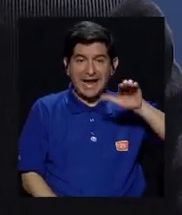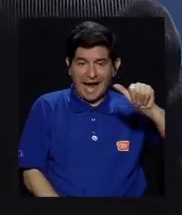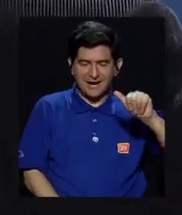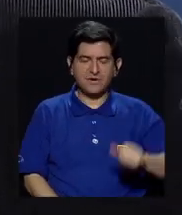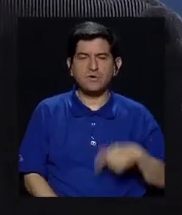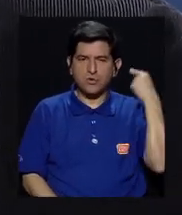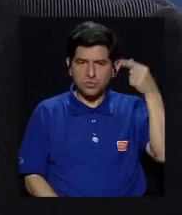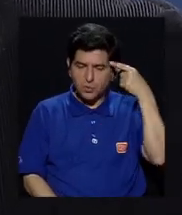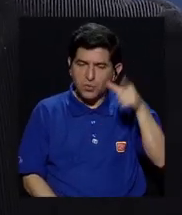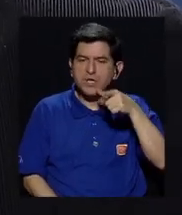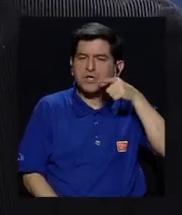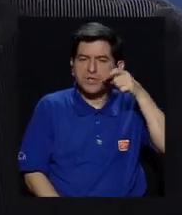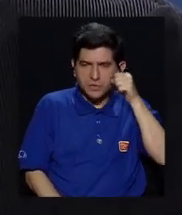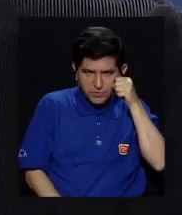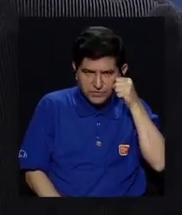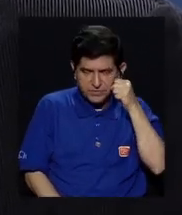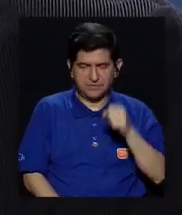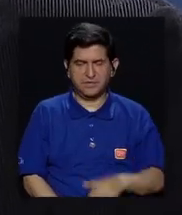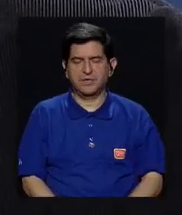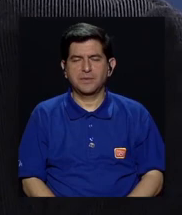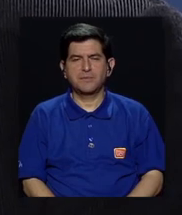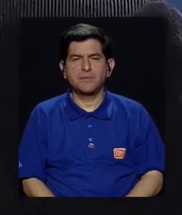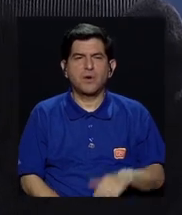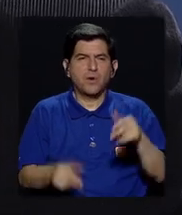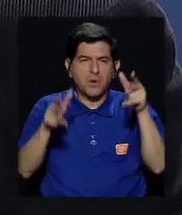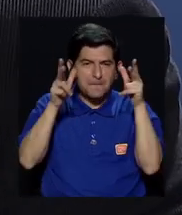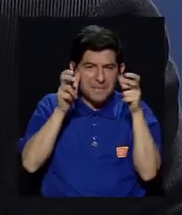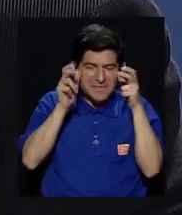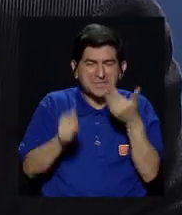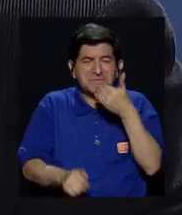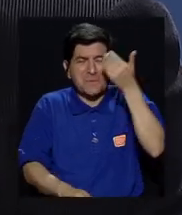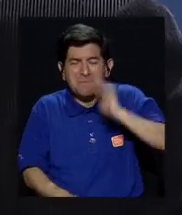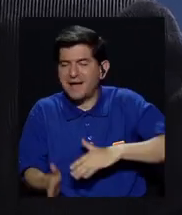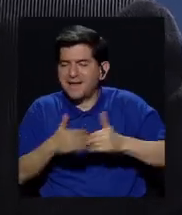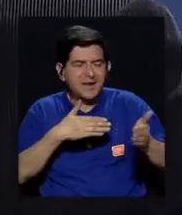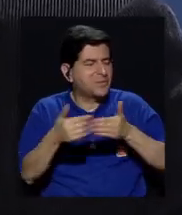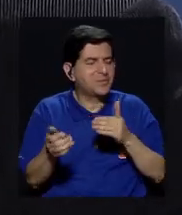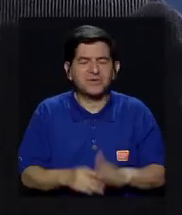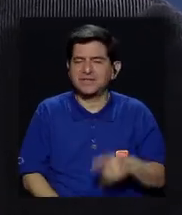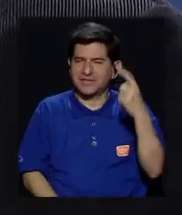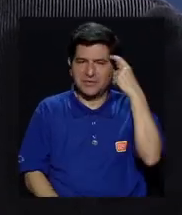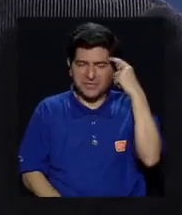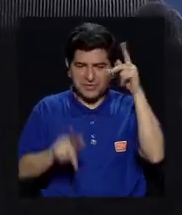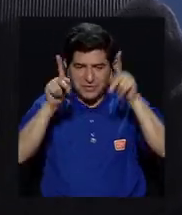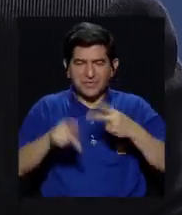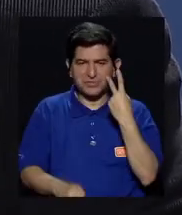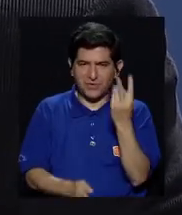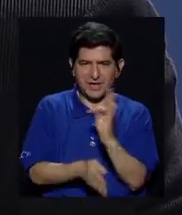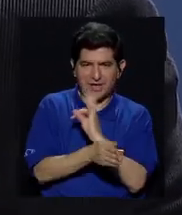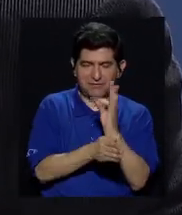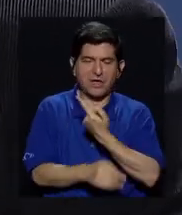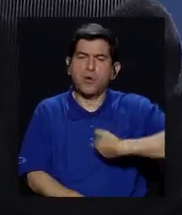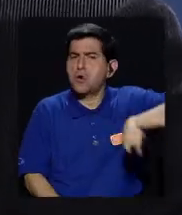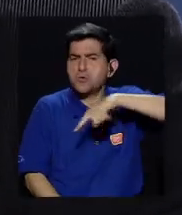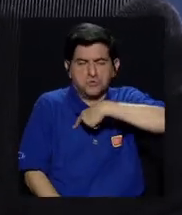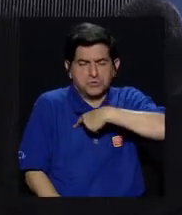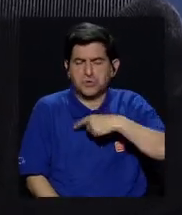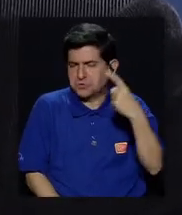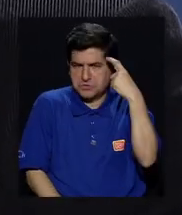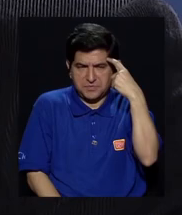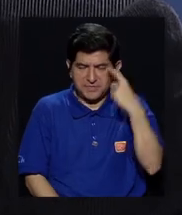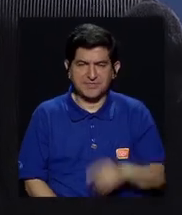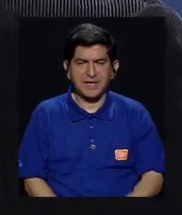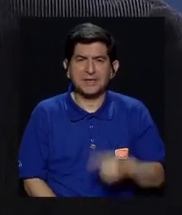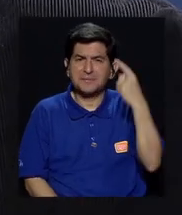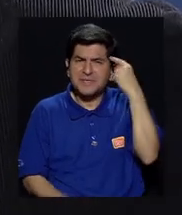un gobierno de guillermo solís con una percepción muy mala independientemente lo que pueda pensar un televidente o podemos pensar nosotros la